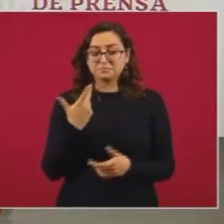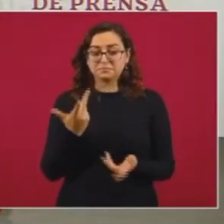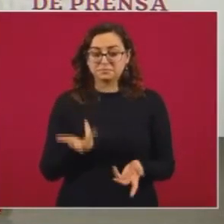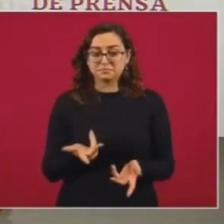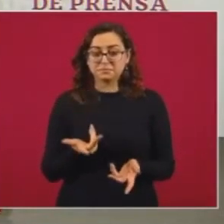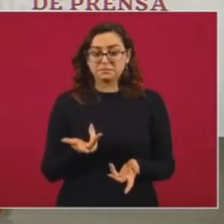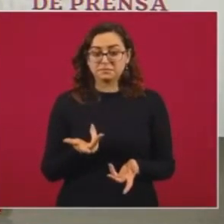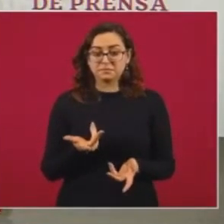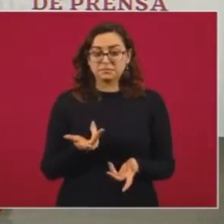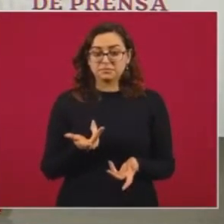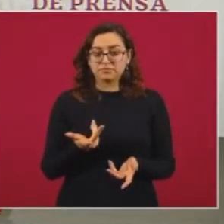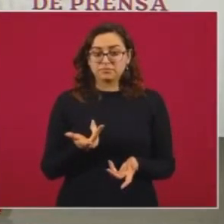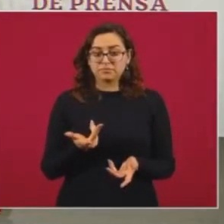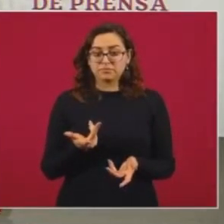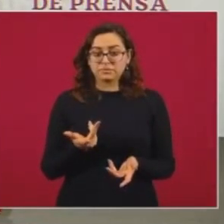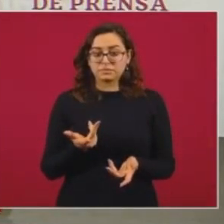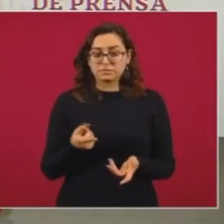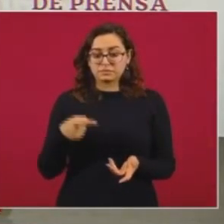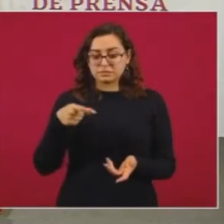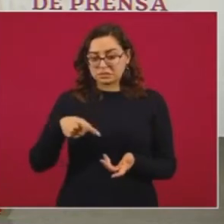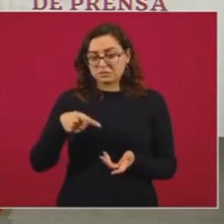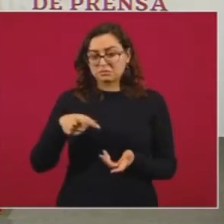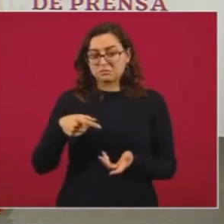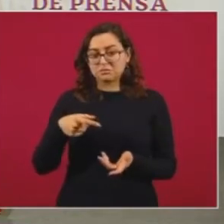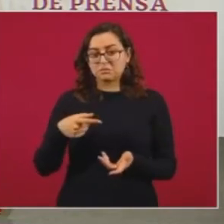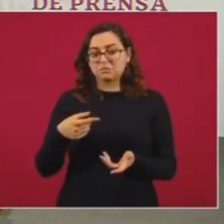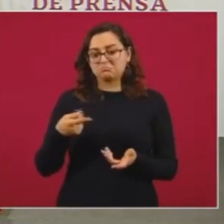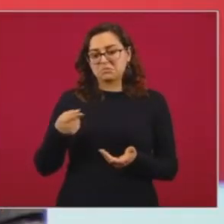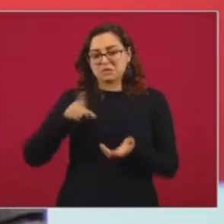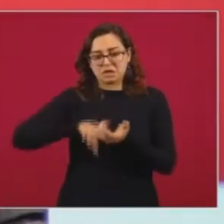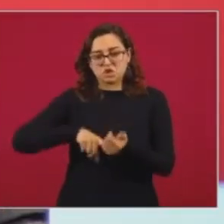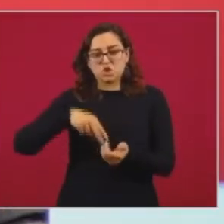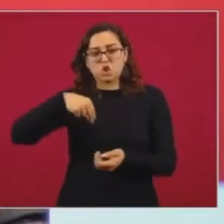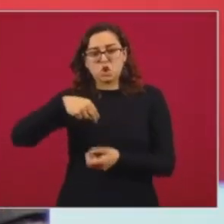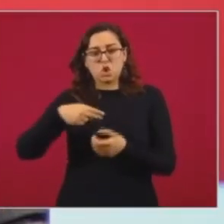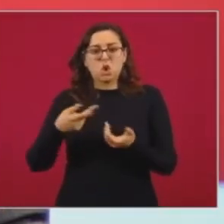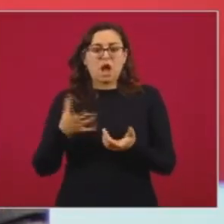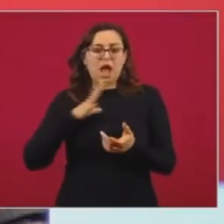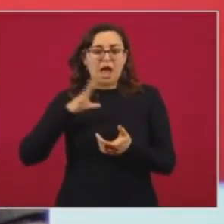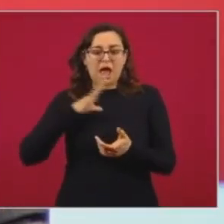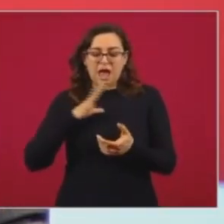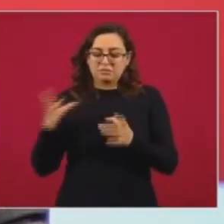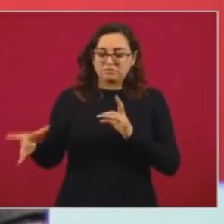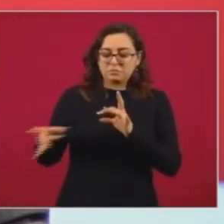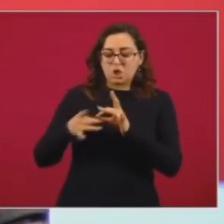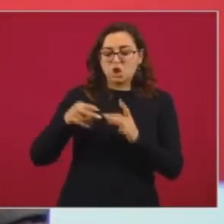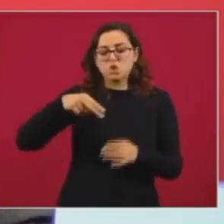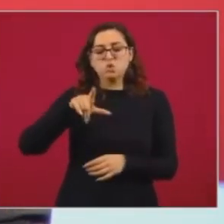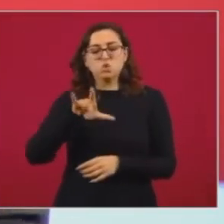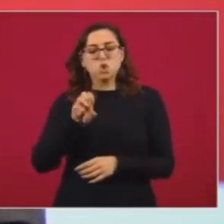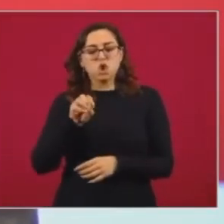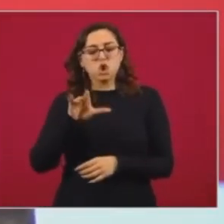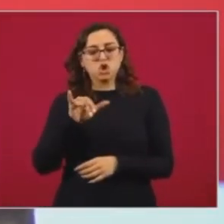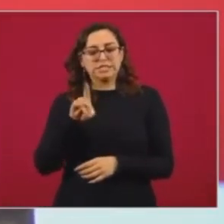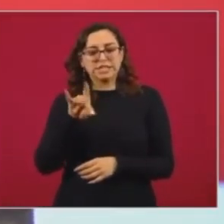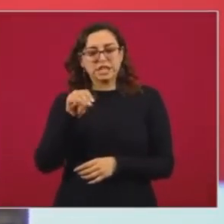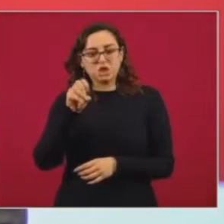de los ácidos nucleótidos, en este caso nucleósidos, formados